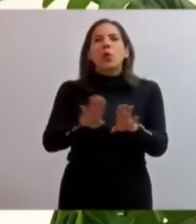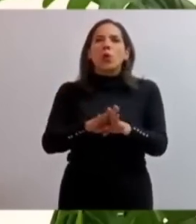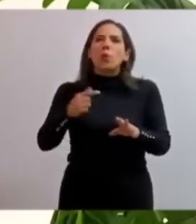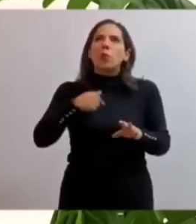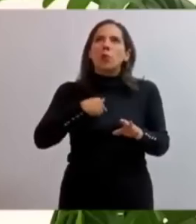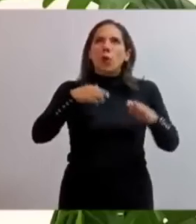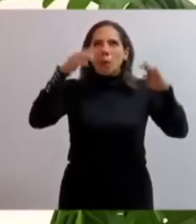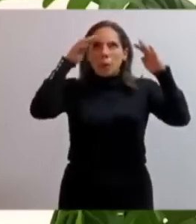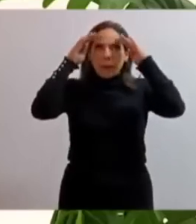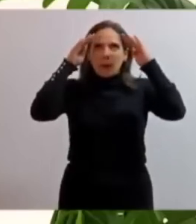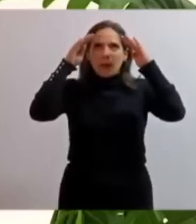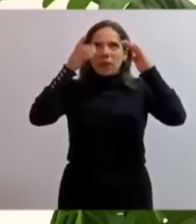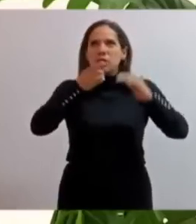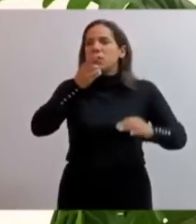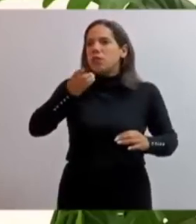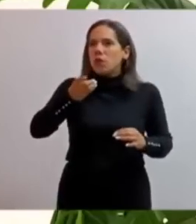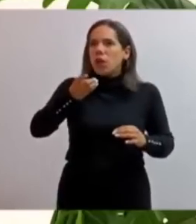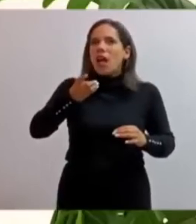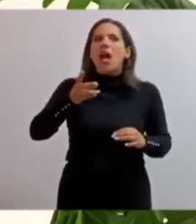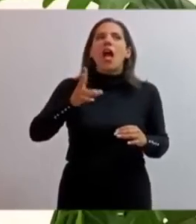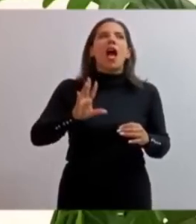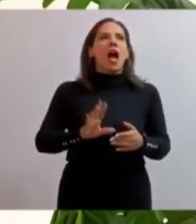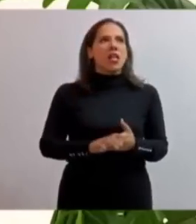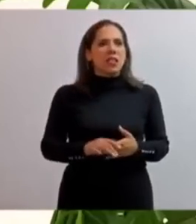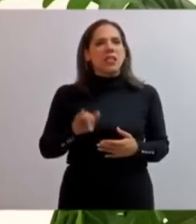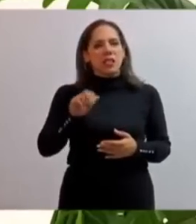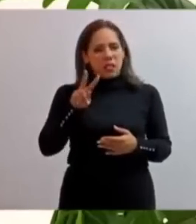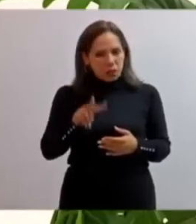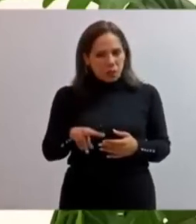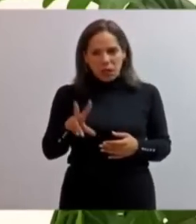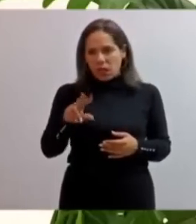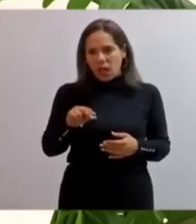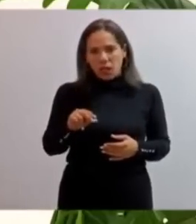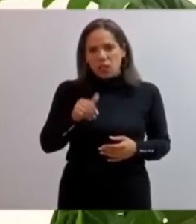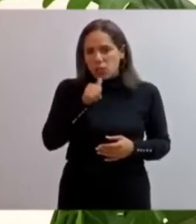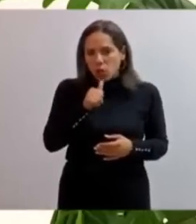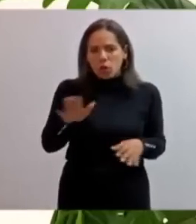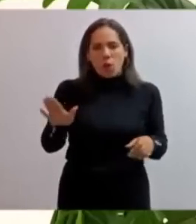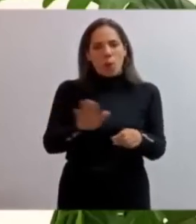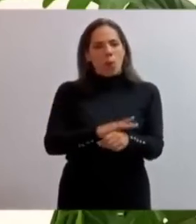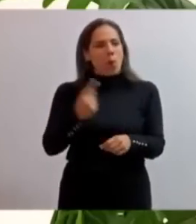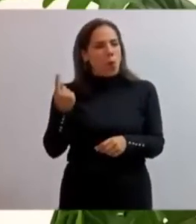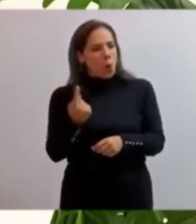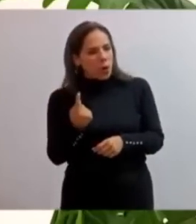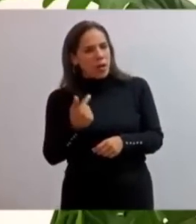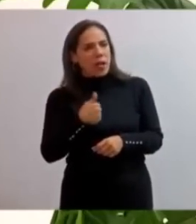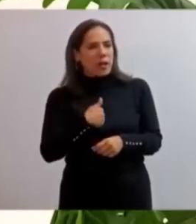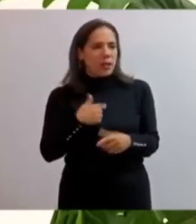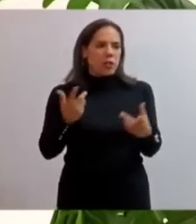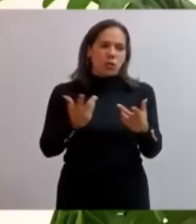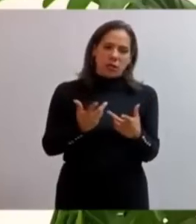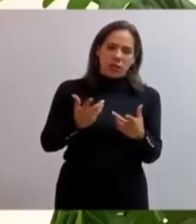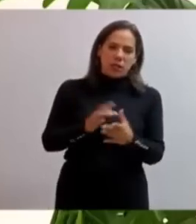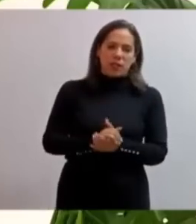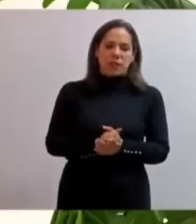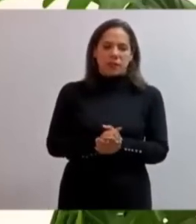de reflexionar por qué lo hicimos, qué nos creó ansiedad y sobre